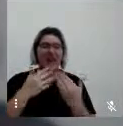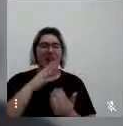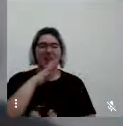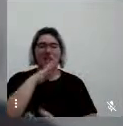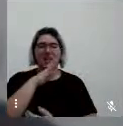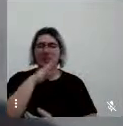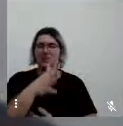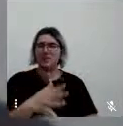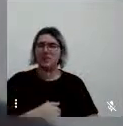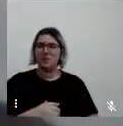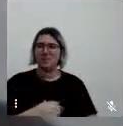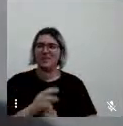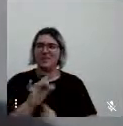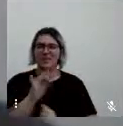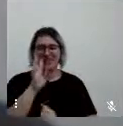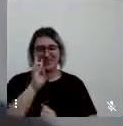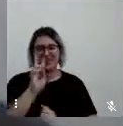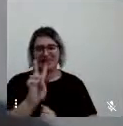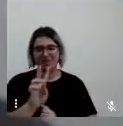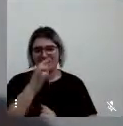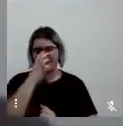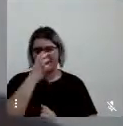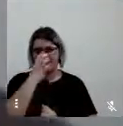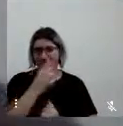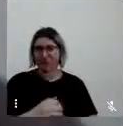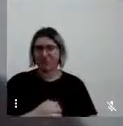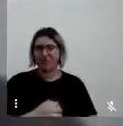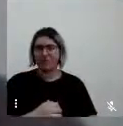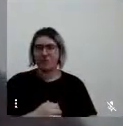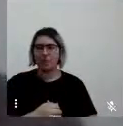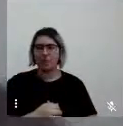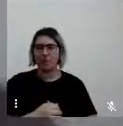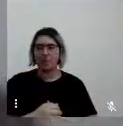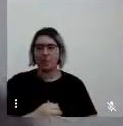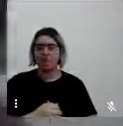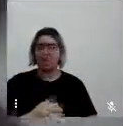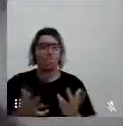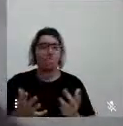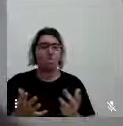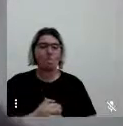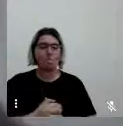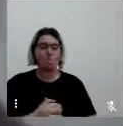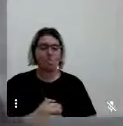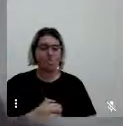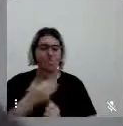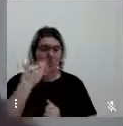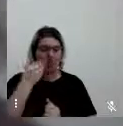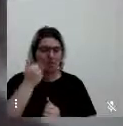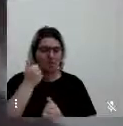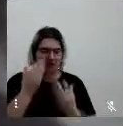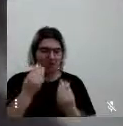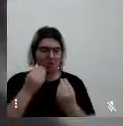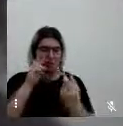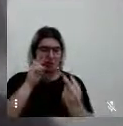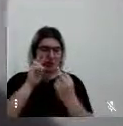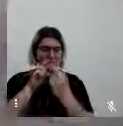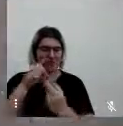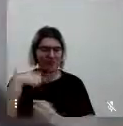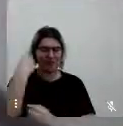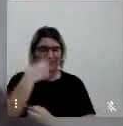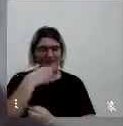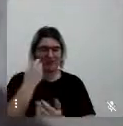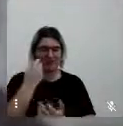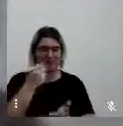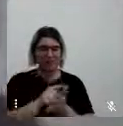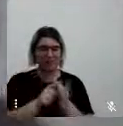leyendo. explicación que has dado y que me alegro mucho de haberos visto a todos, de